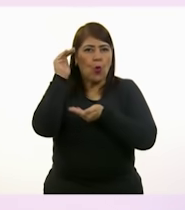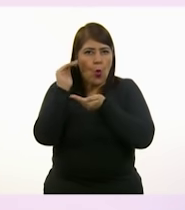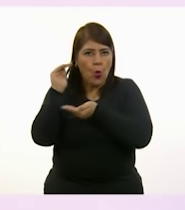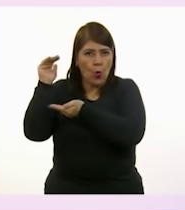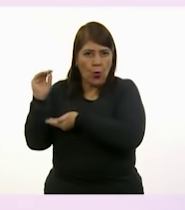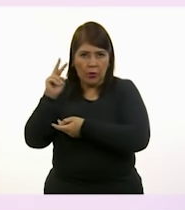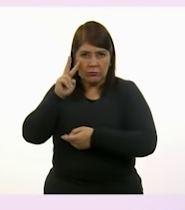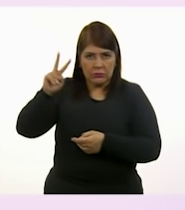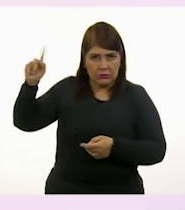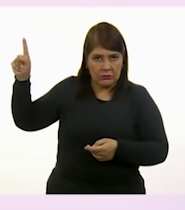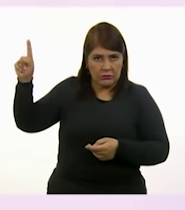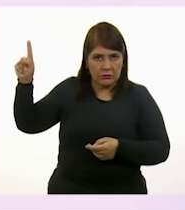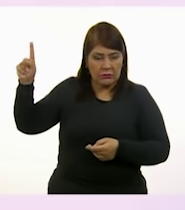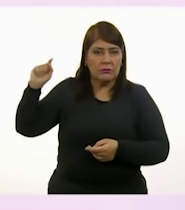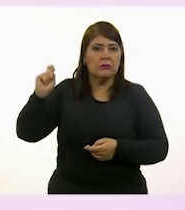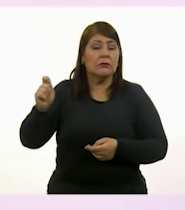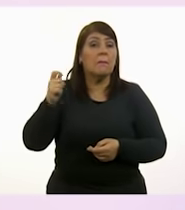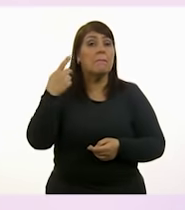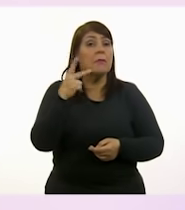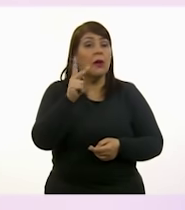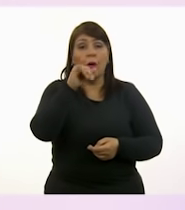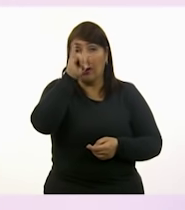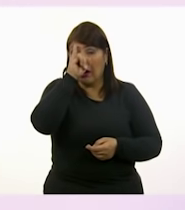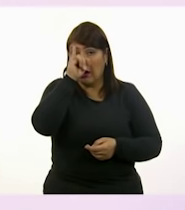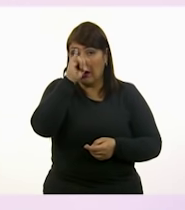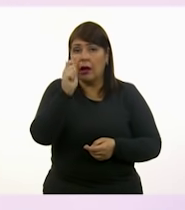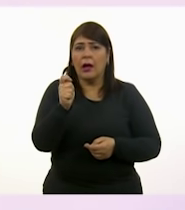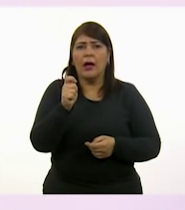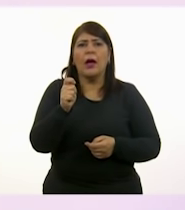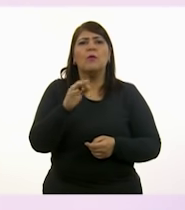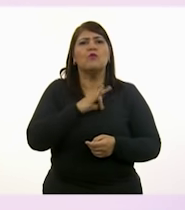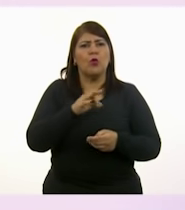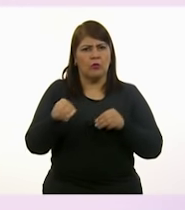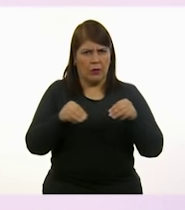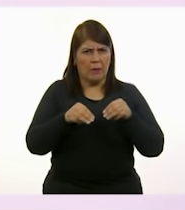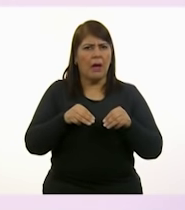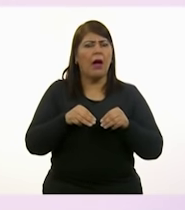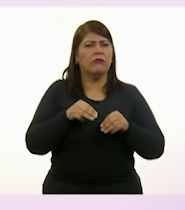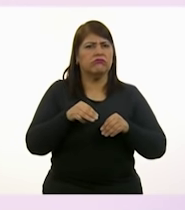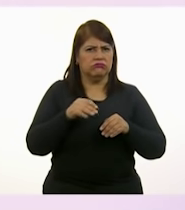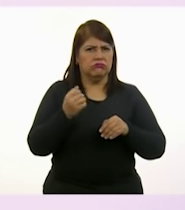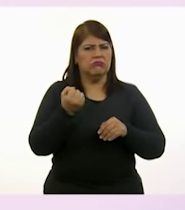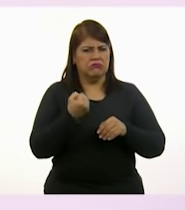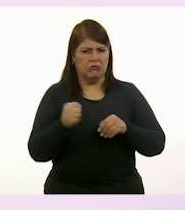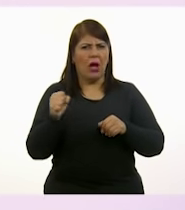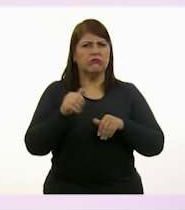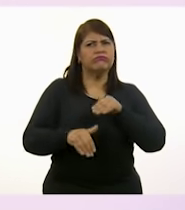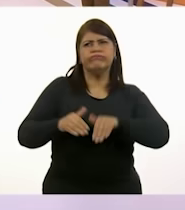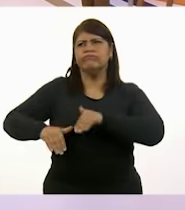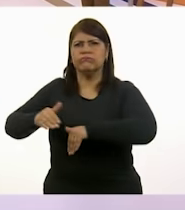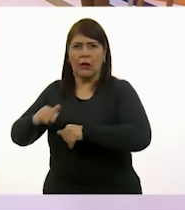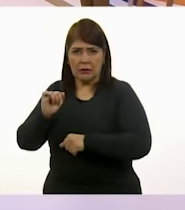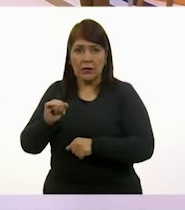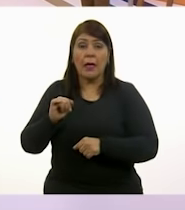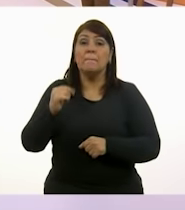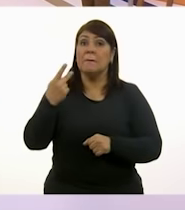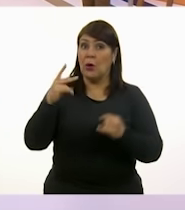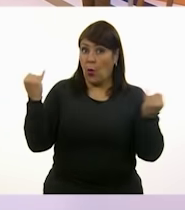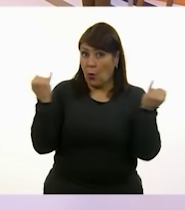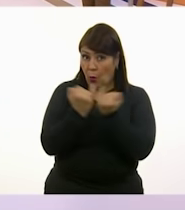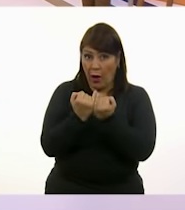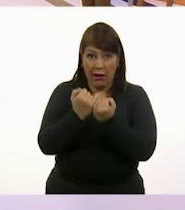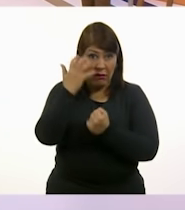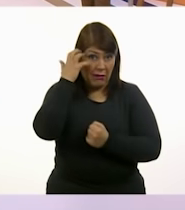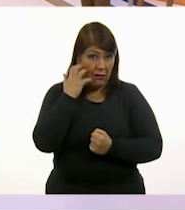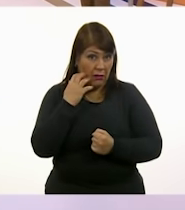observaste bien el video, el rinoceronte se mueve de una manera ágil Pero ¿crees que sea tan ágil como el leopardo? Yo creo que